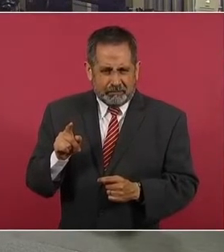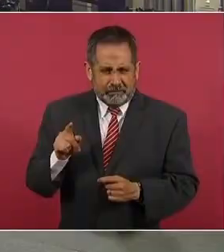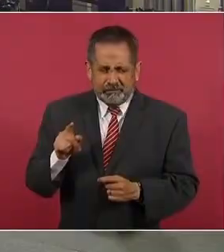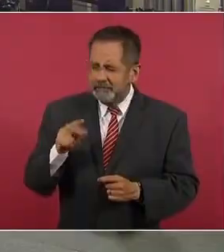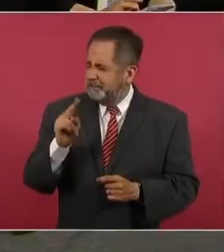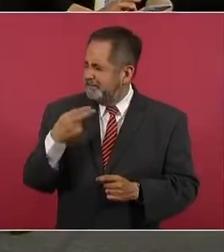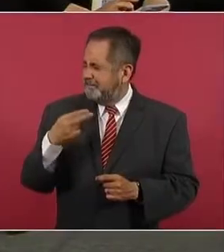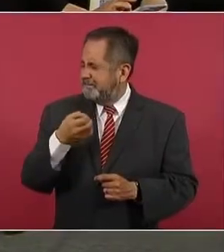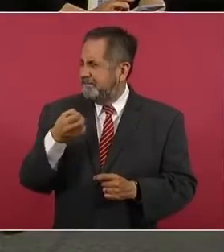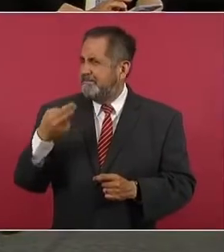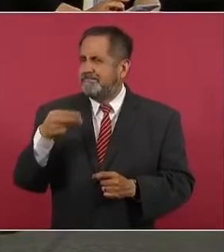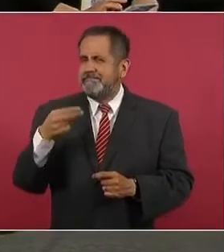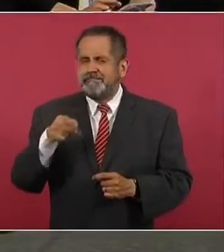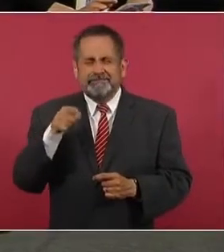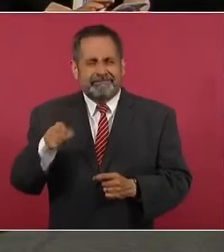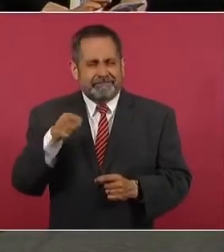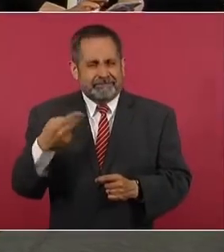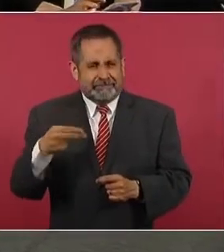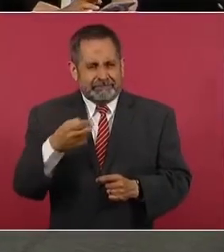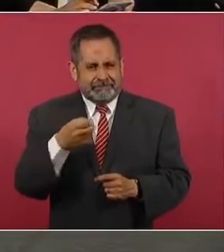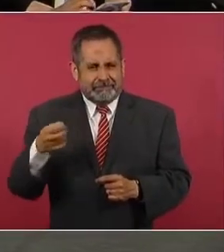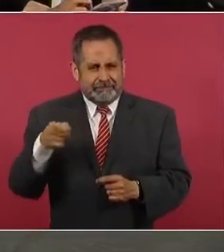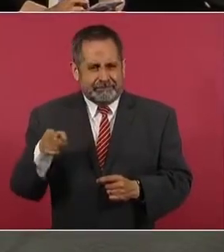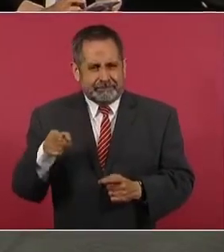pero se llama él